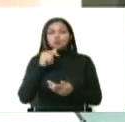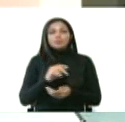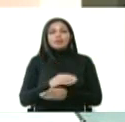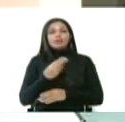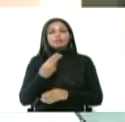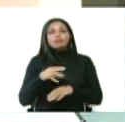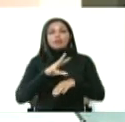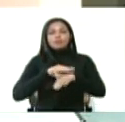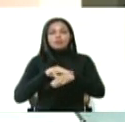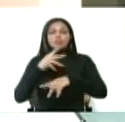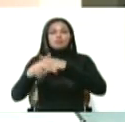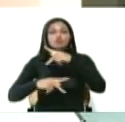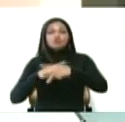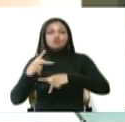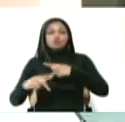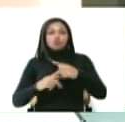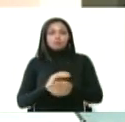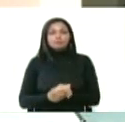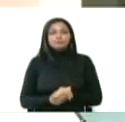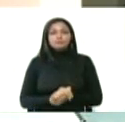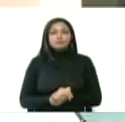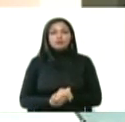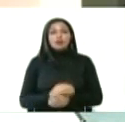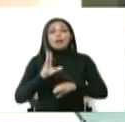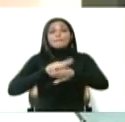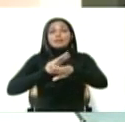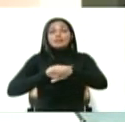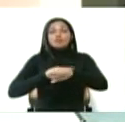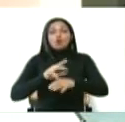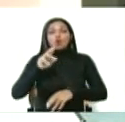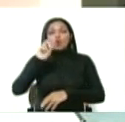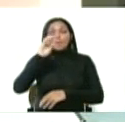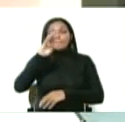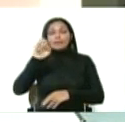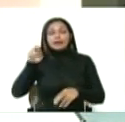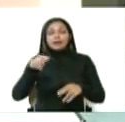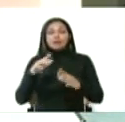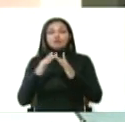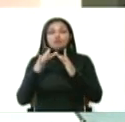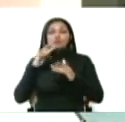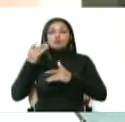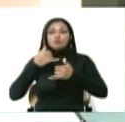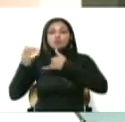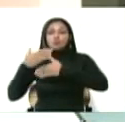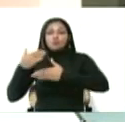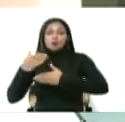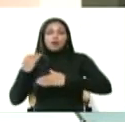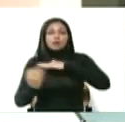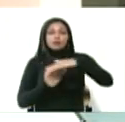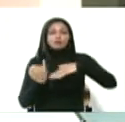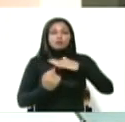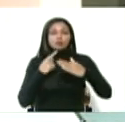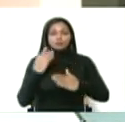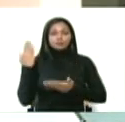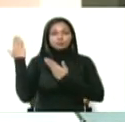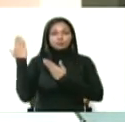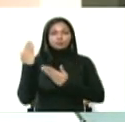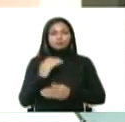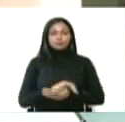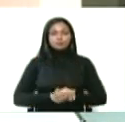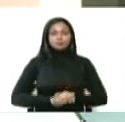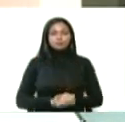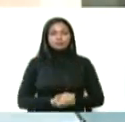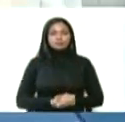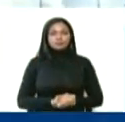director general de producción, y el doctor Robert Romero, director de Relaciones Institucionales. Adelante, doctora Lesbia